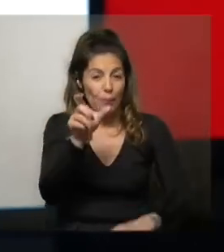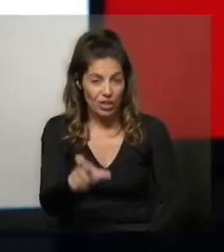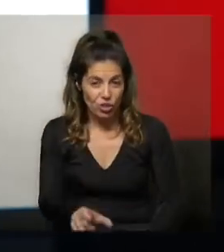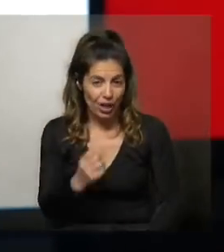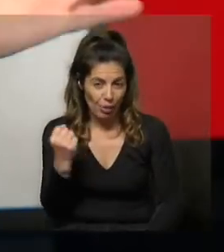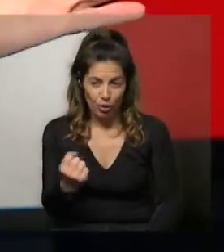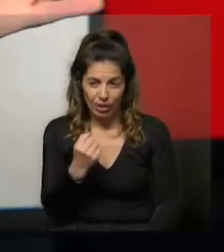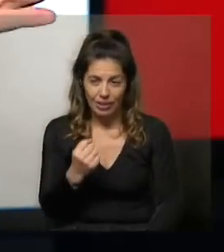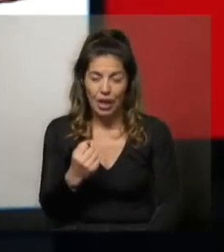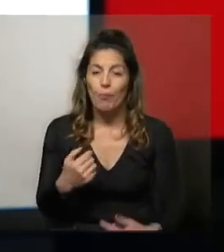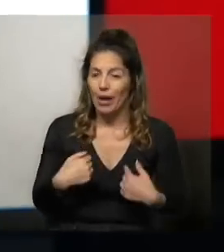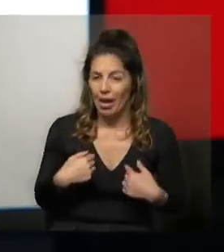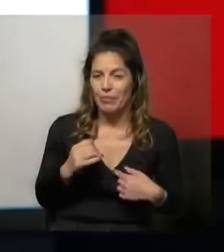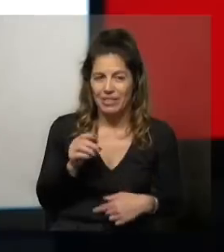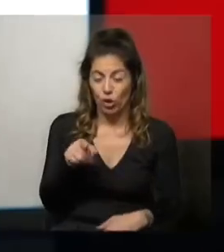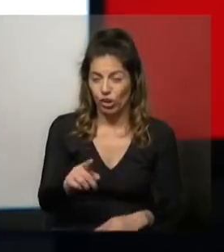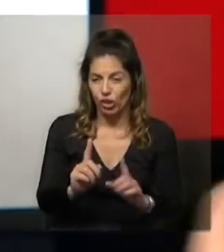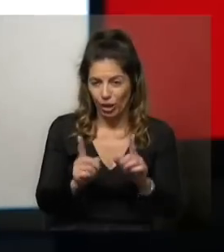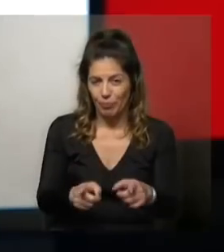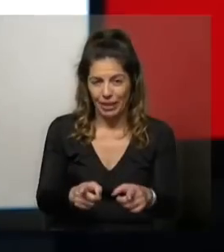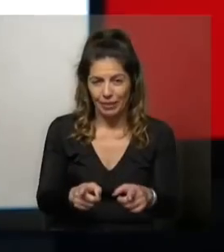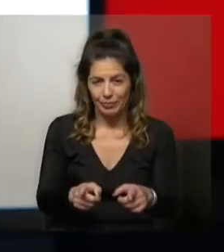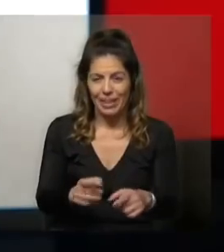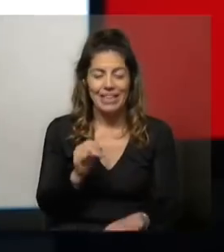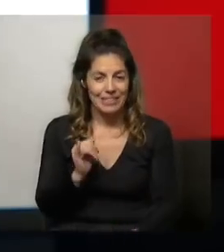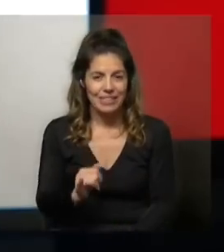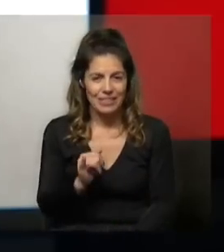para mí bueno y que contigo también